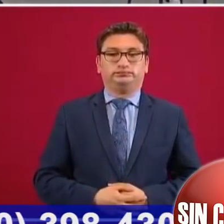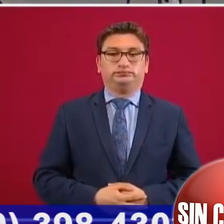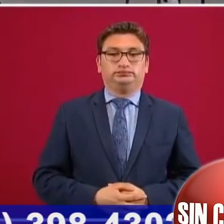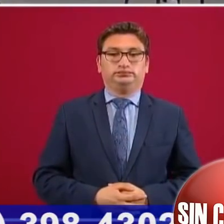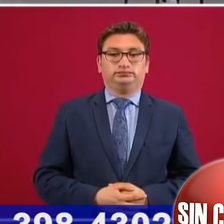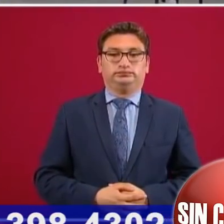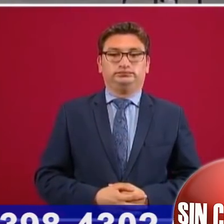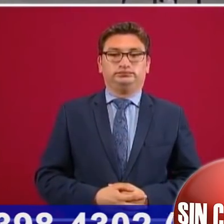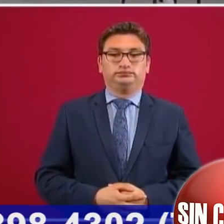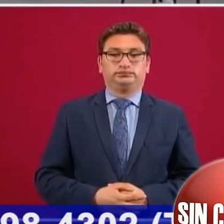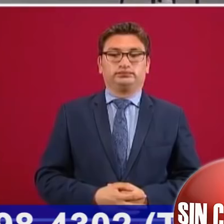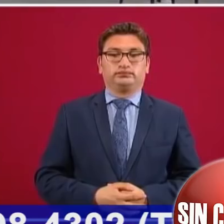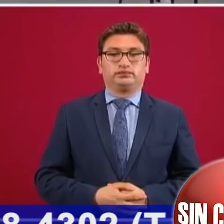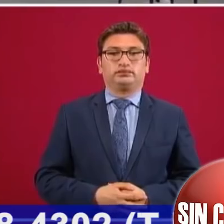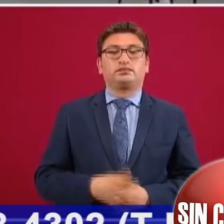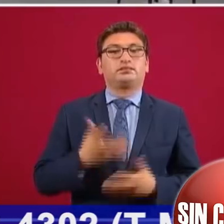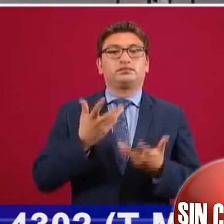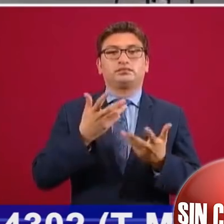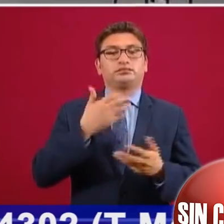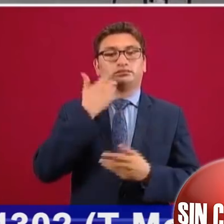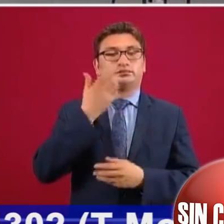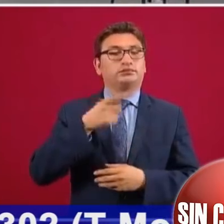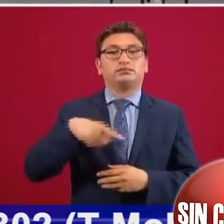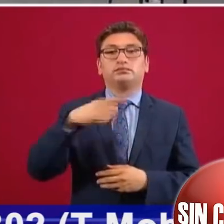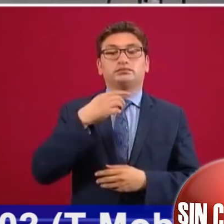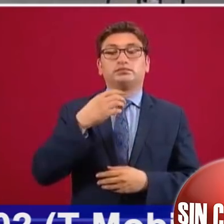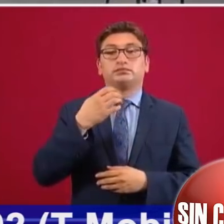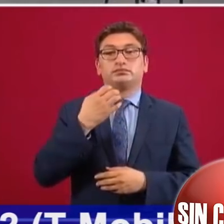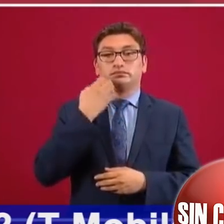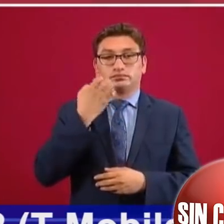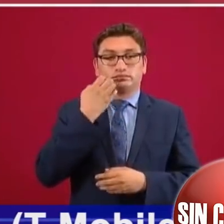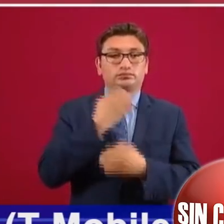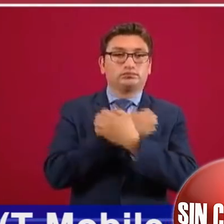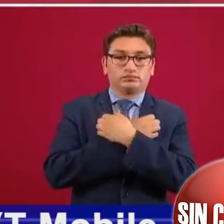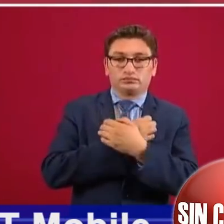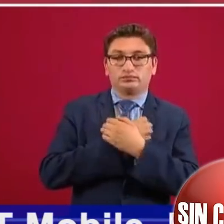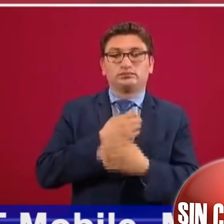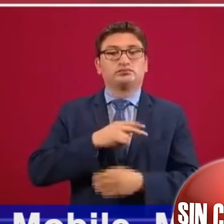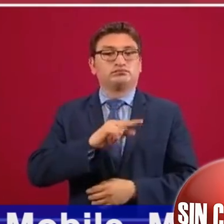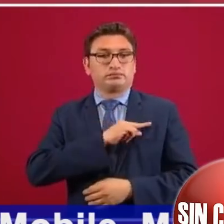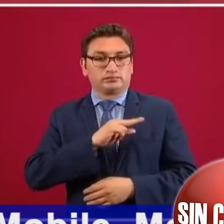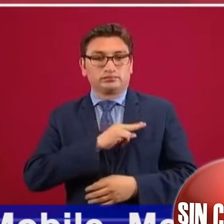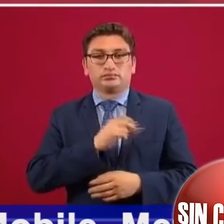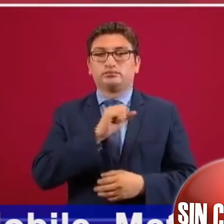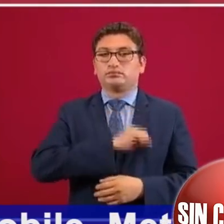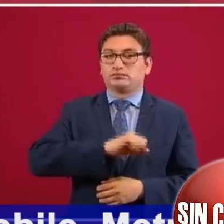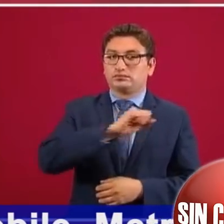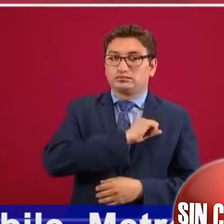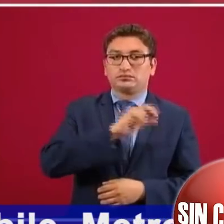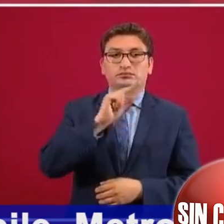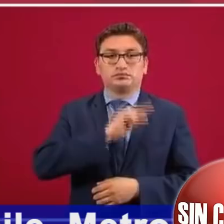pedían que se privatizara la educación, la salud.